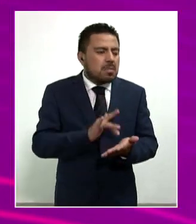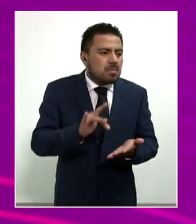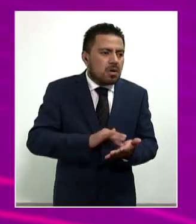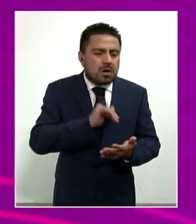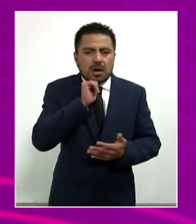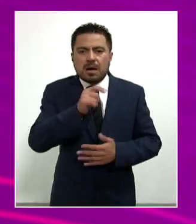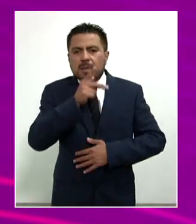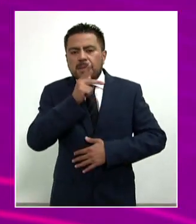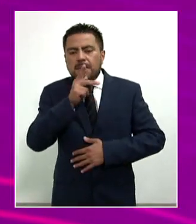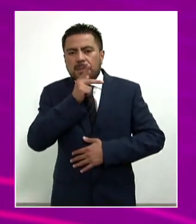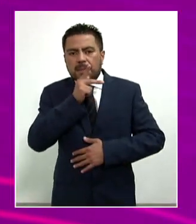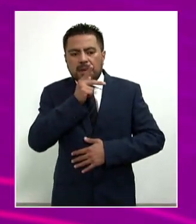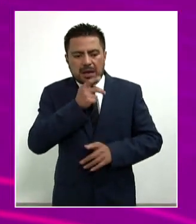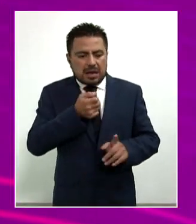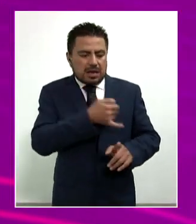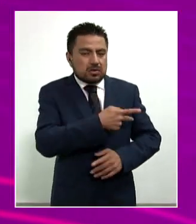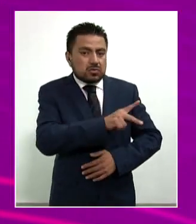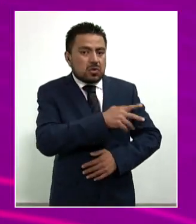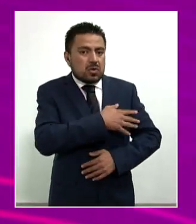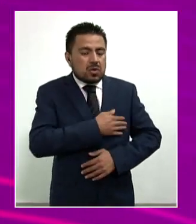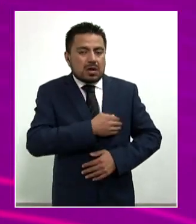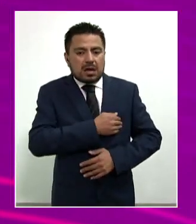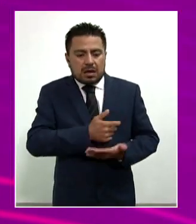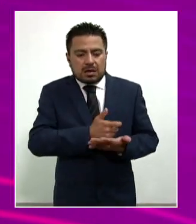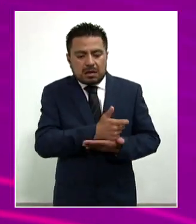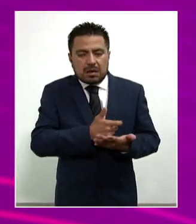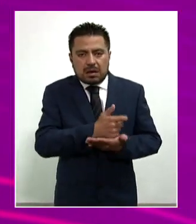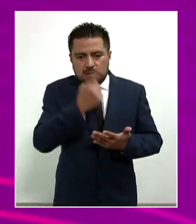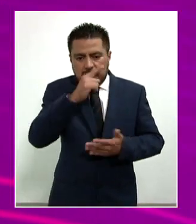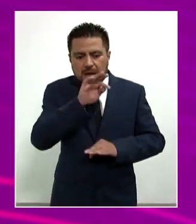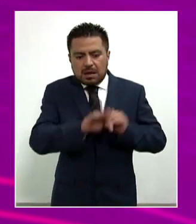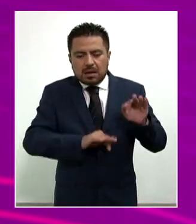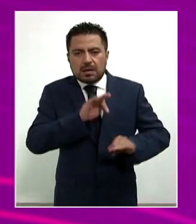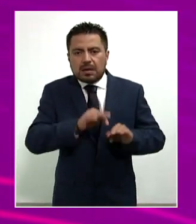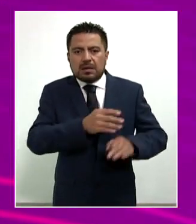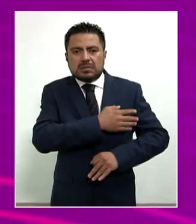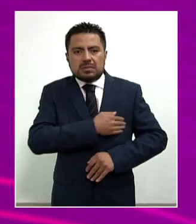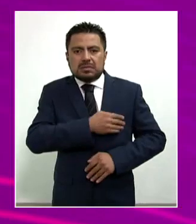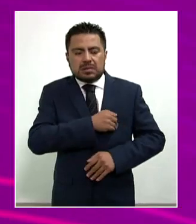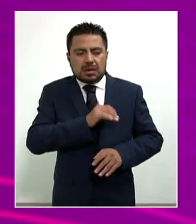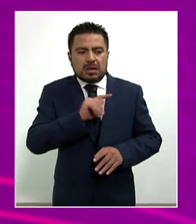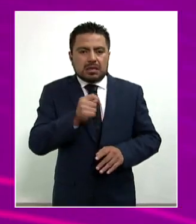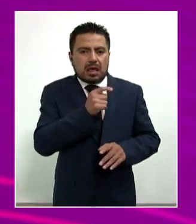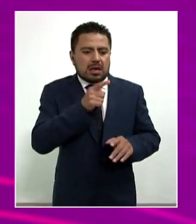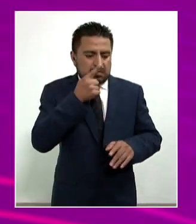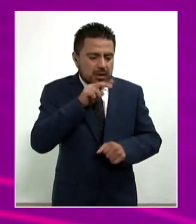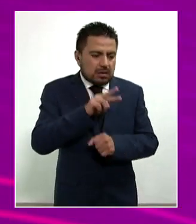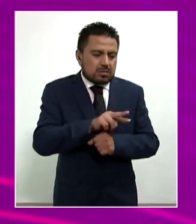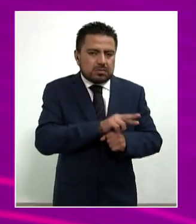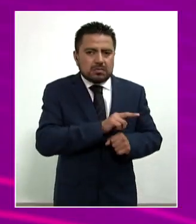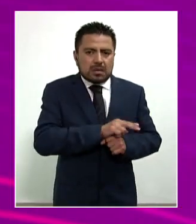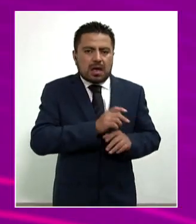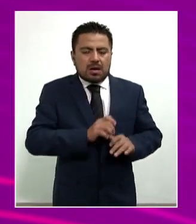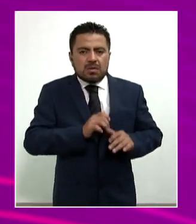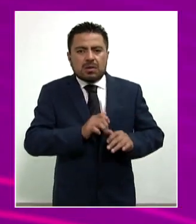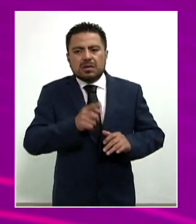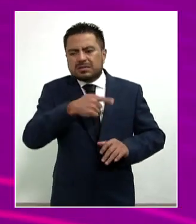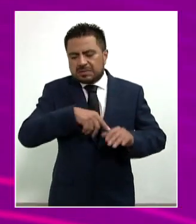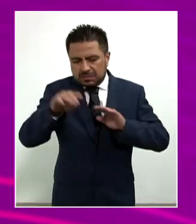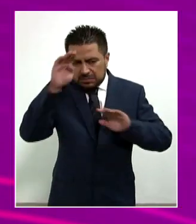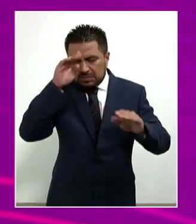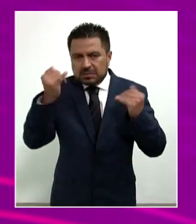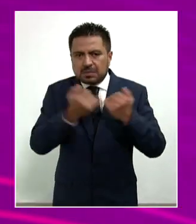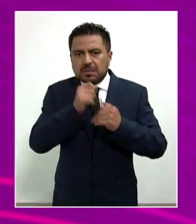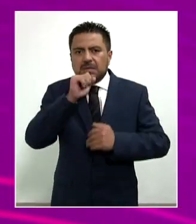del padre biológico a pagar lo que le corresponde de alimento y a compartir las tareas de cuidado. Que pensemos